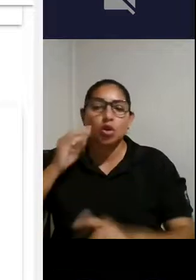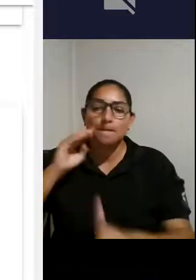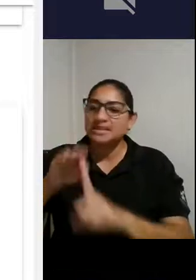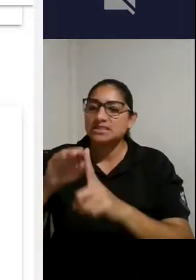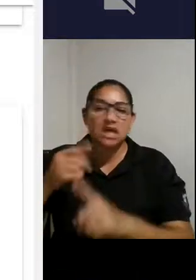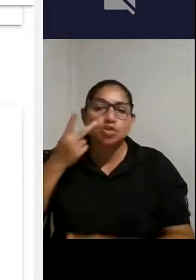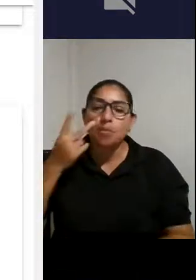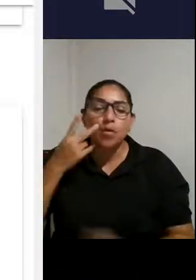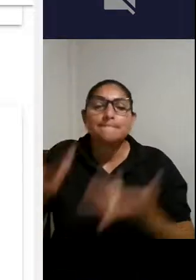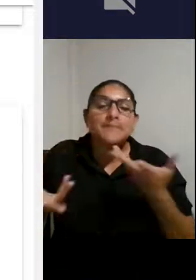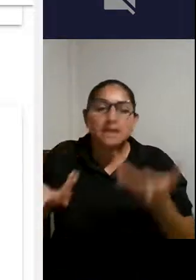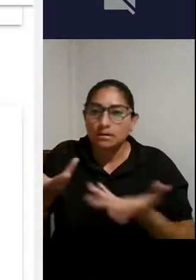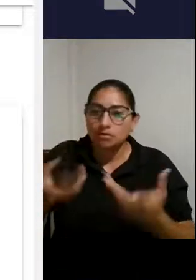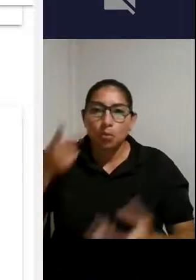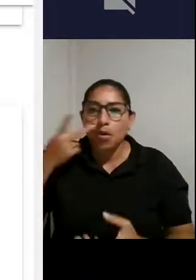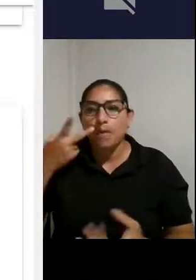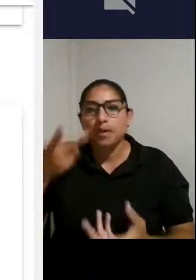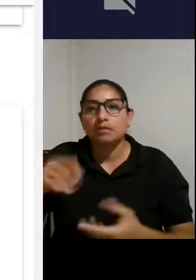que compartieron.